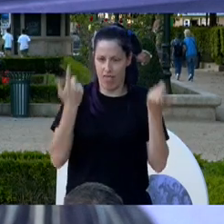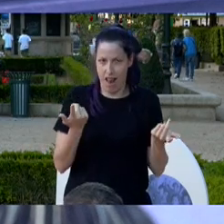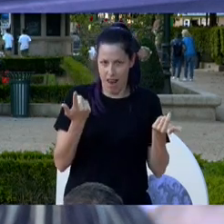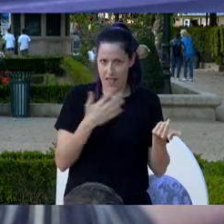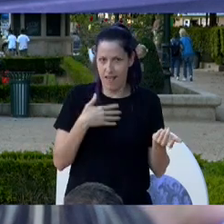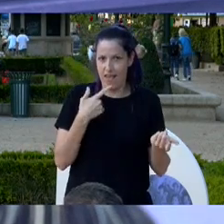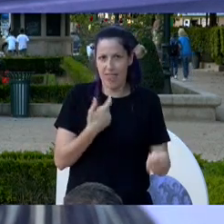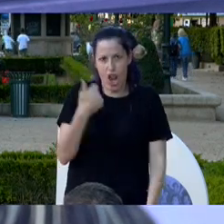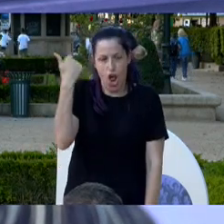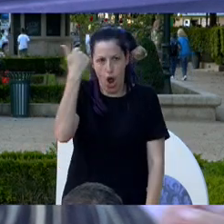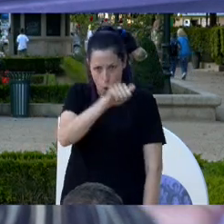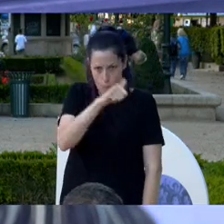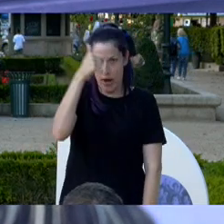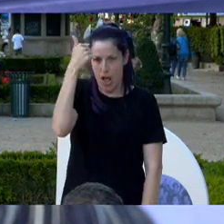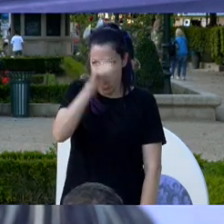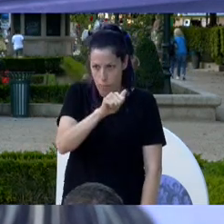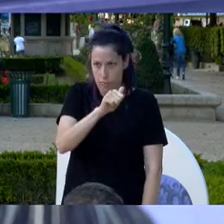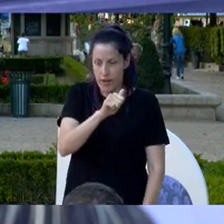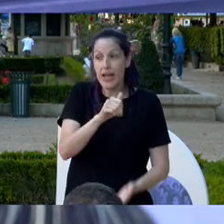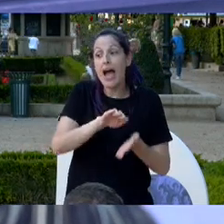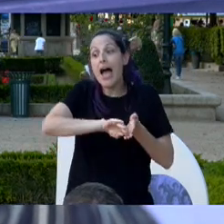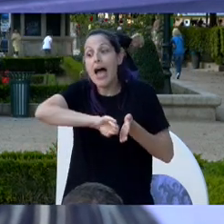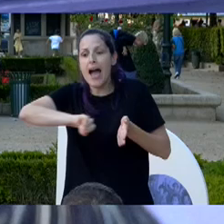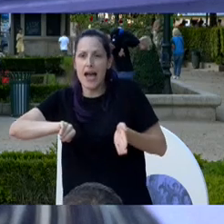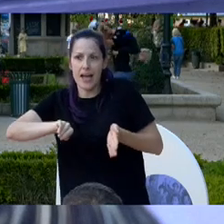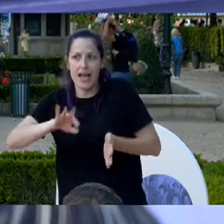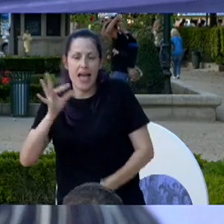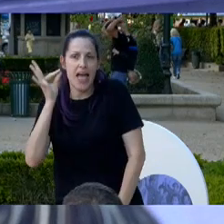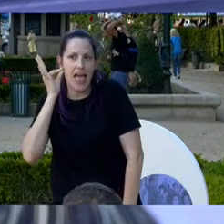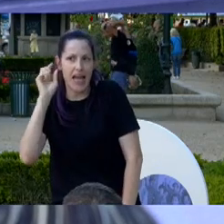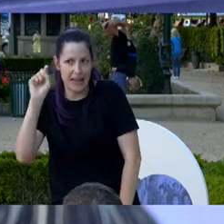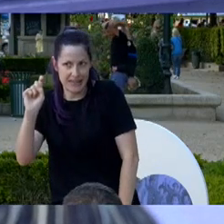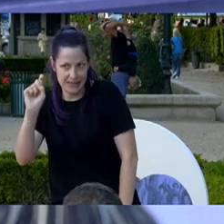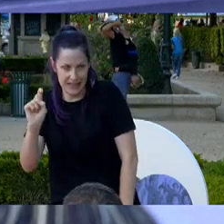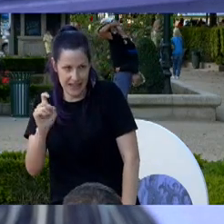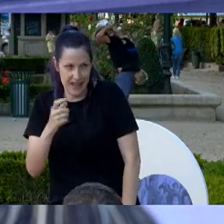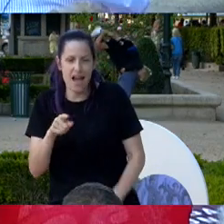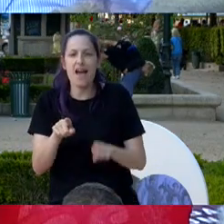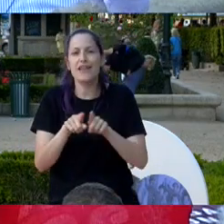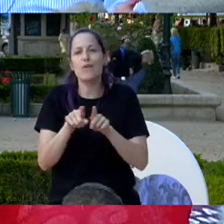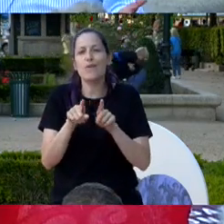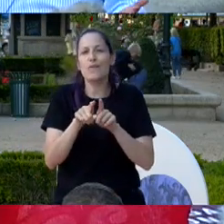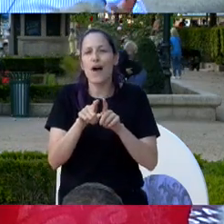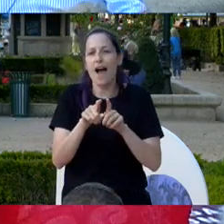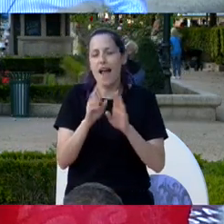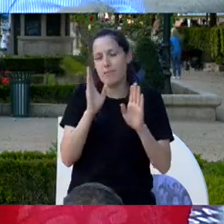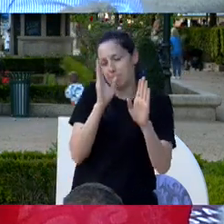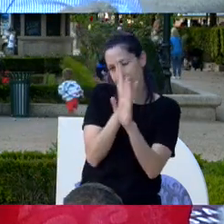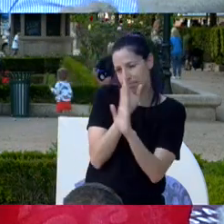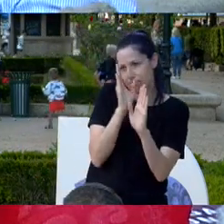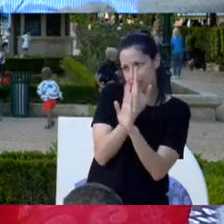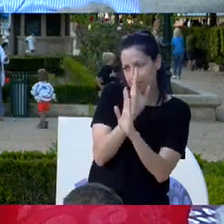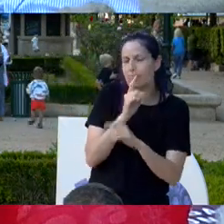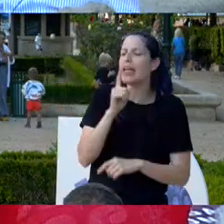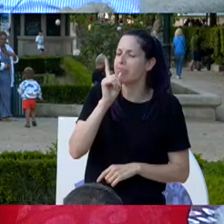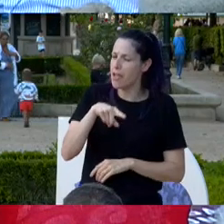hombres. Pero y luego tenemos a Ernestina. Na sombra. Exactamente. Na sombra, conseguindo que Luis de